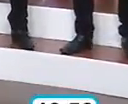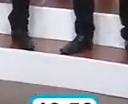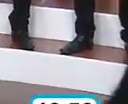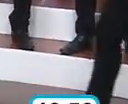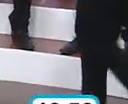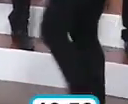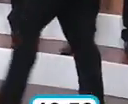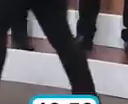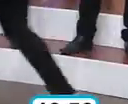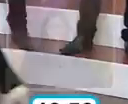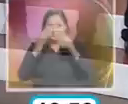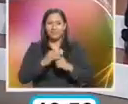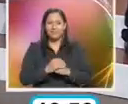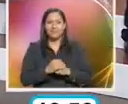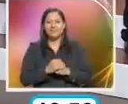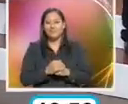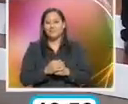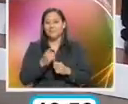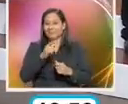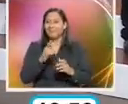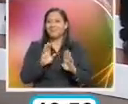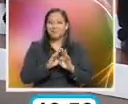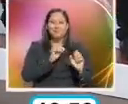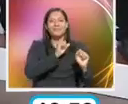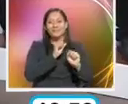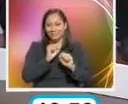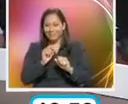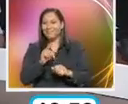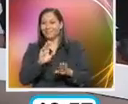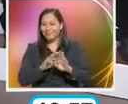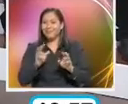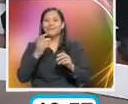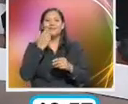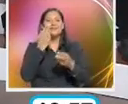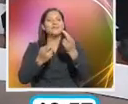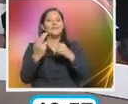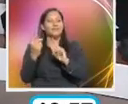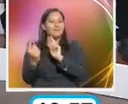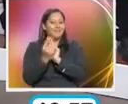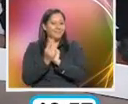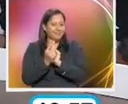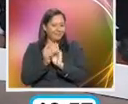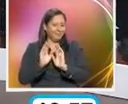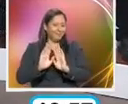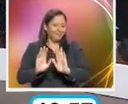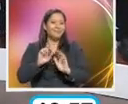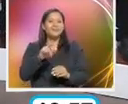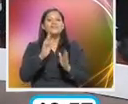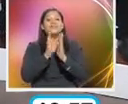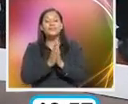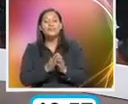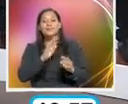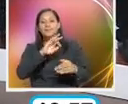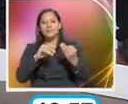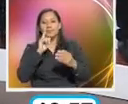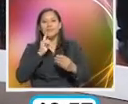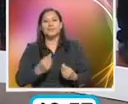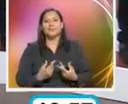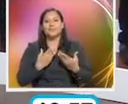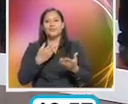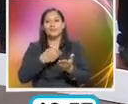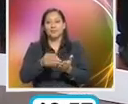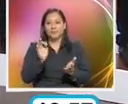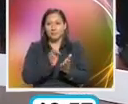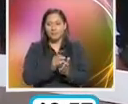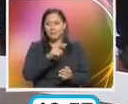¡Bravo! Gracias, Porque gracias. rencorosos me salieron. Ah, ¿verdad? ¿A que luego quieren regresar? Oye, por favor, para todas las refrescantes y atrevidas que están, o